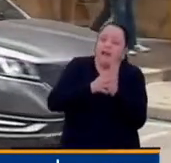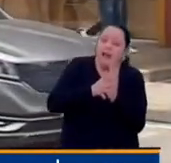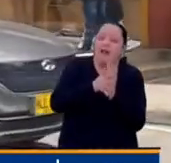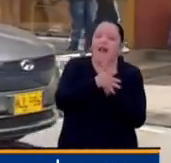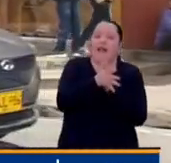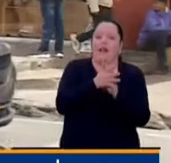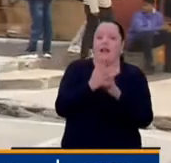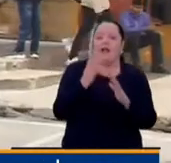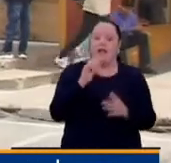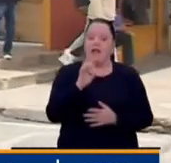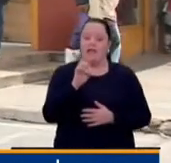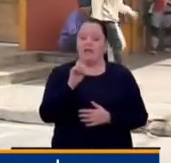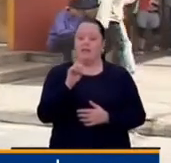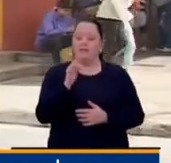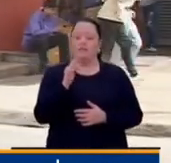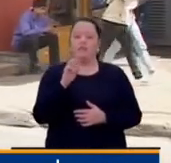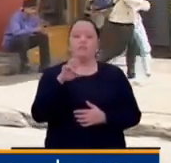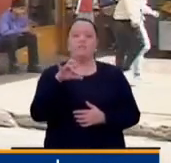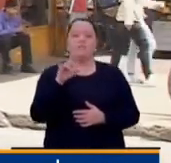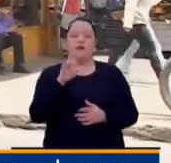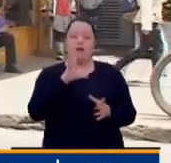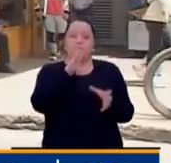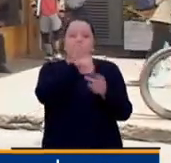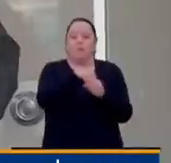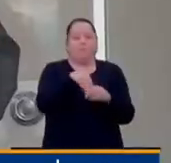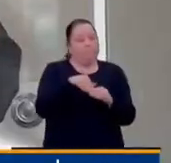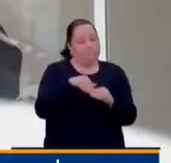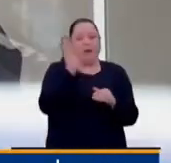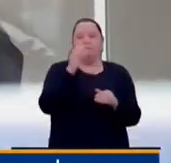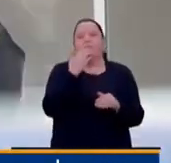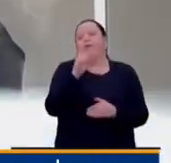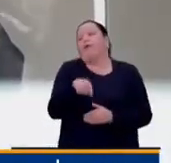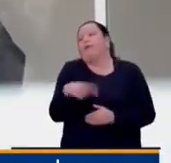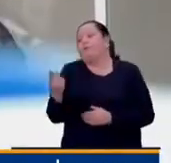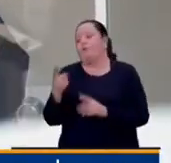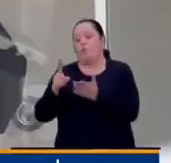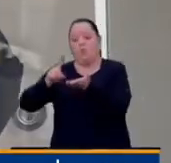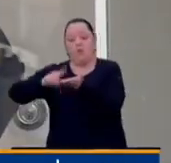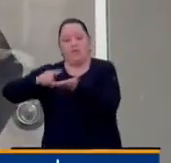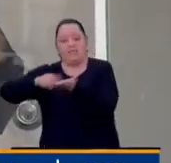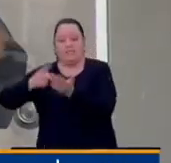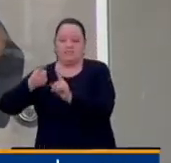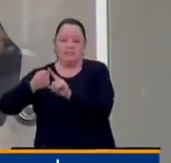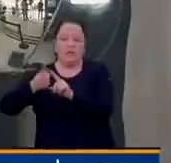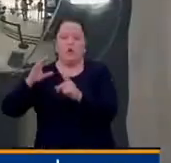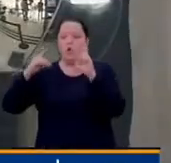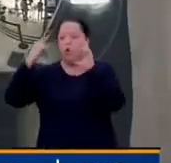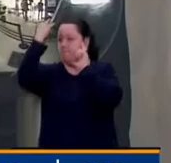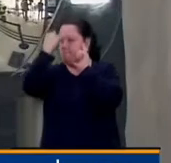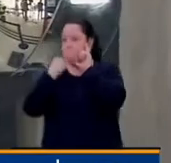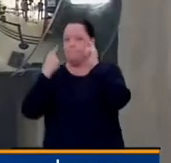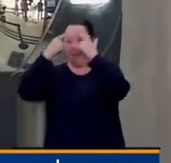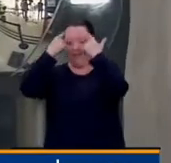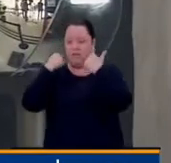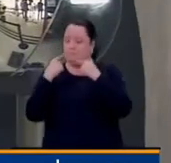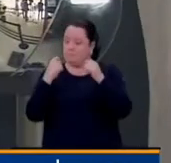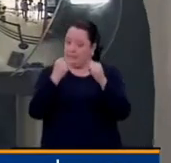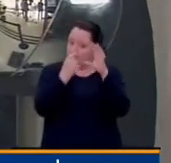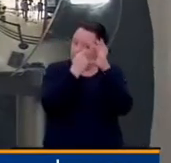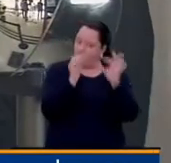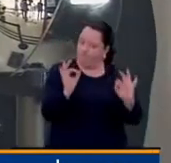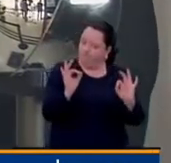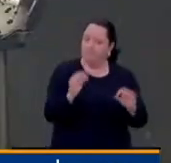que otras alternativas como puede ser la huella o la cara en sí. En Bogotá el tema aún